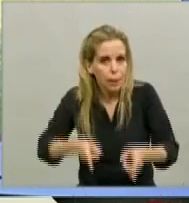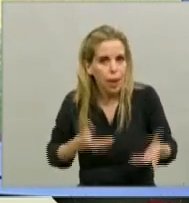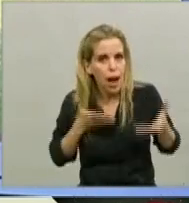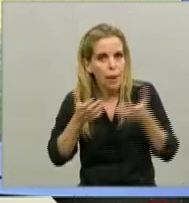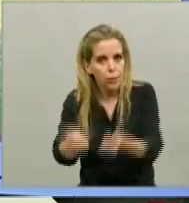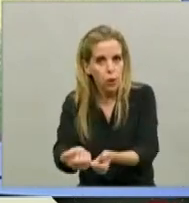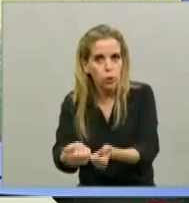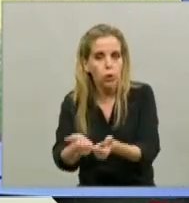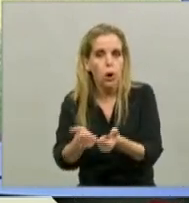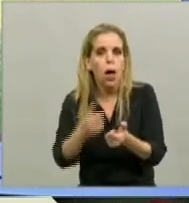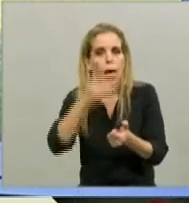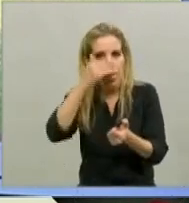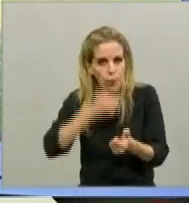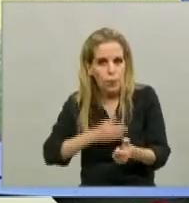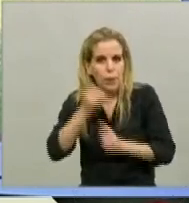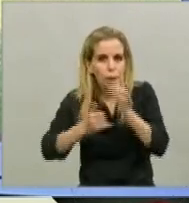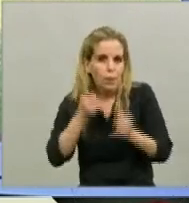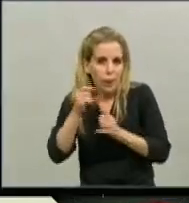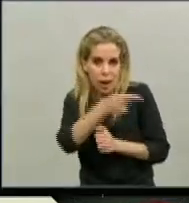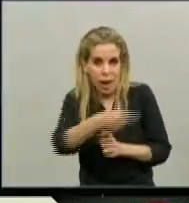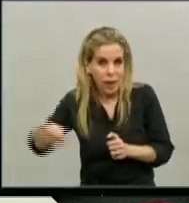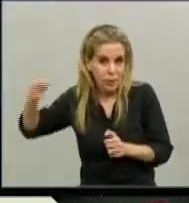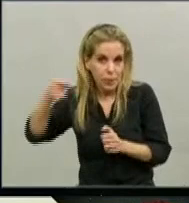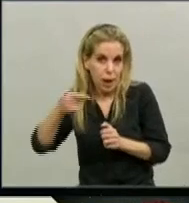Ciudad que vamos a detallar en los próximos días.